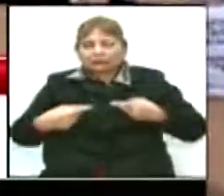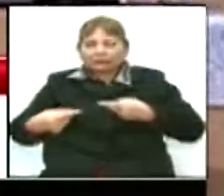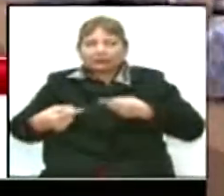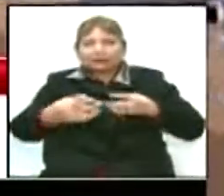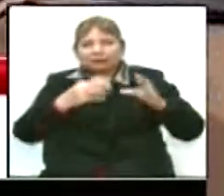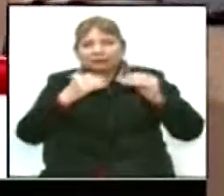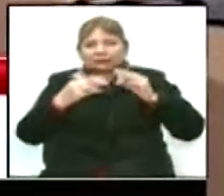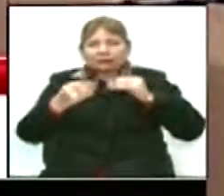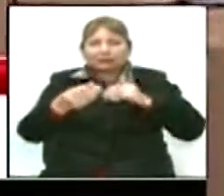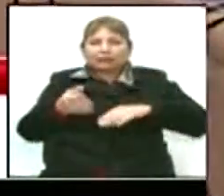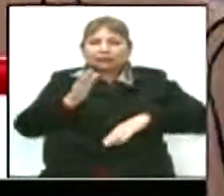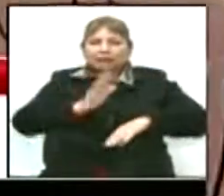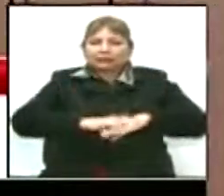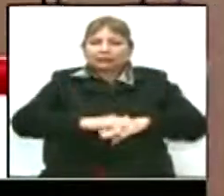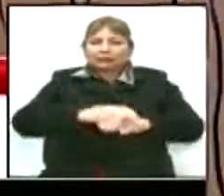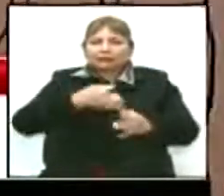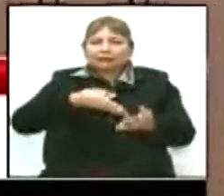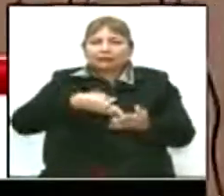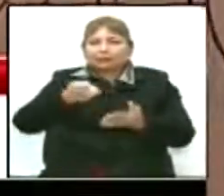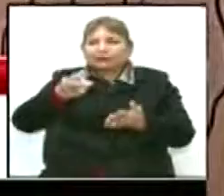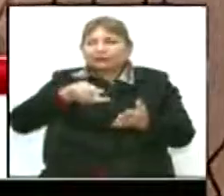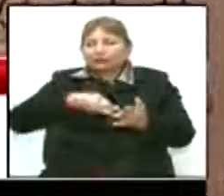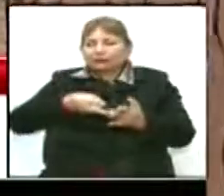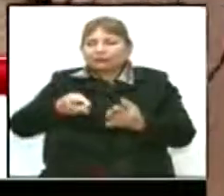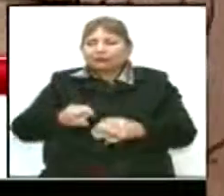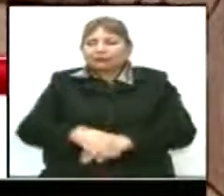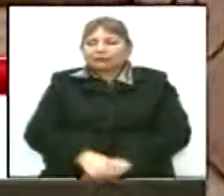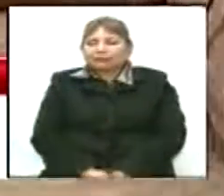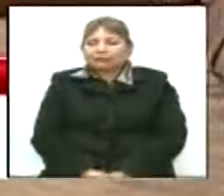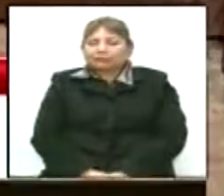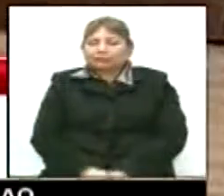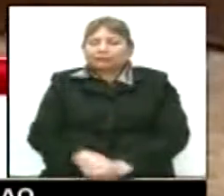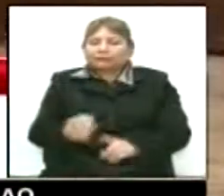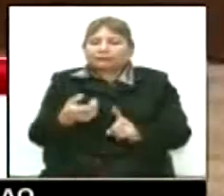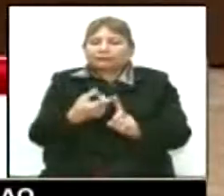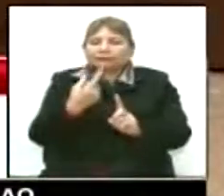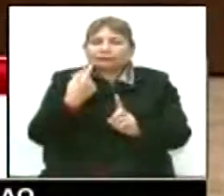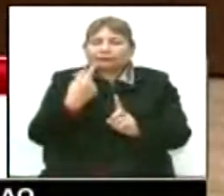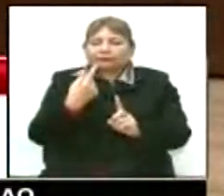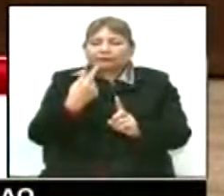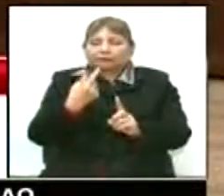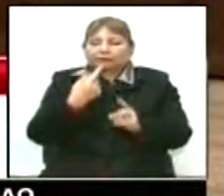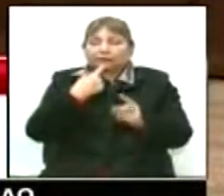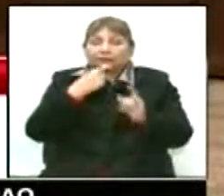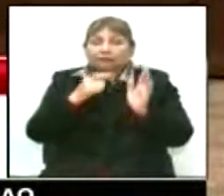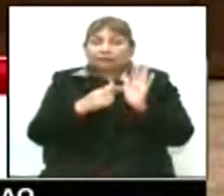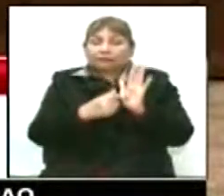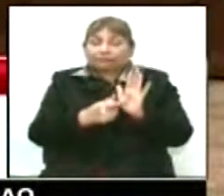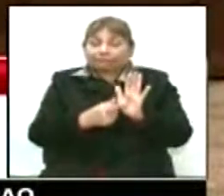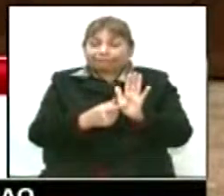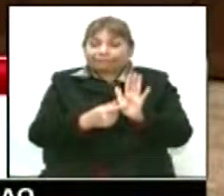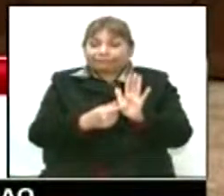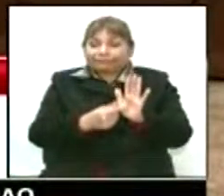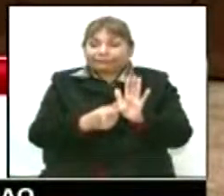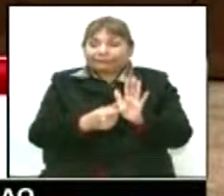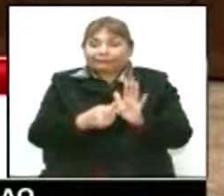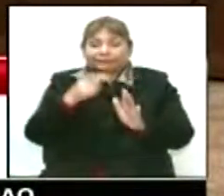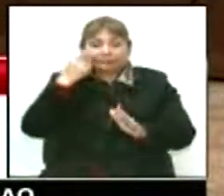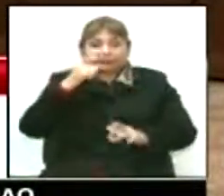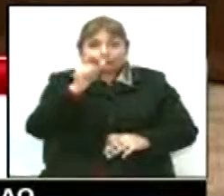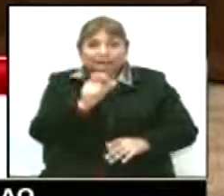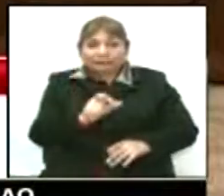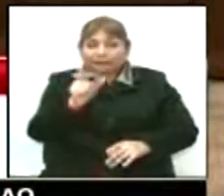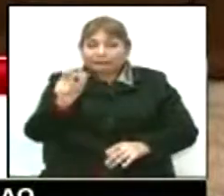debate sobre la metodología de la comisión. En principio, señor presidente, hay que señalar, creo que para que también la